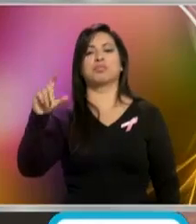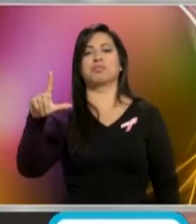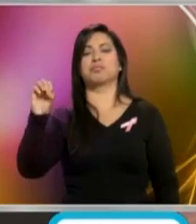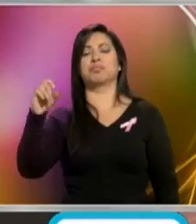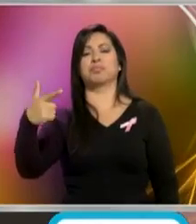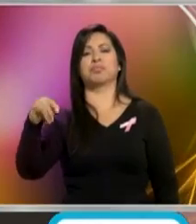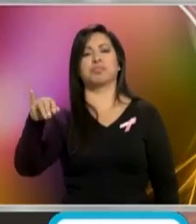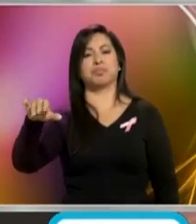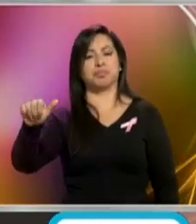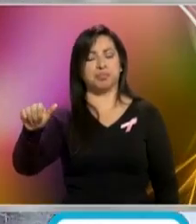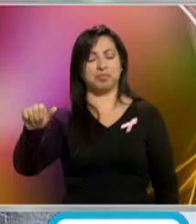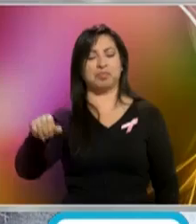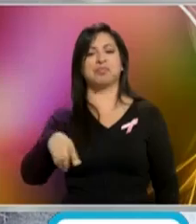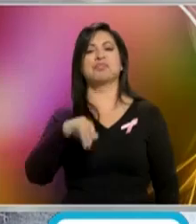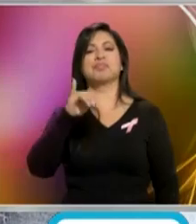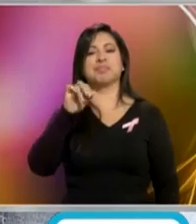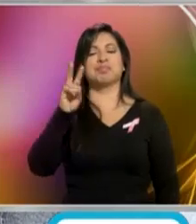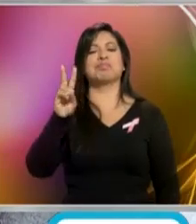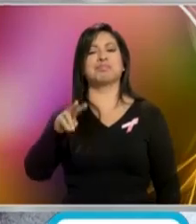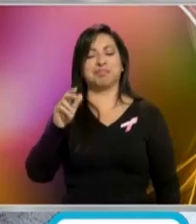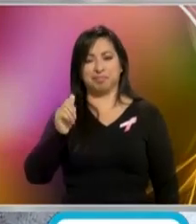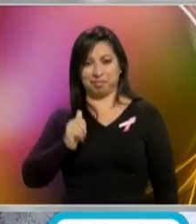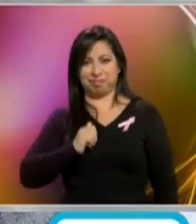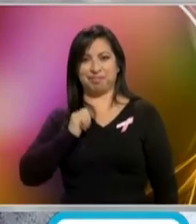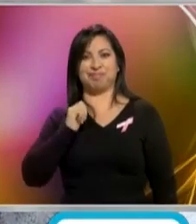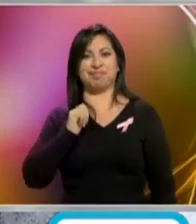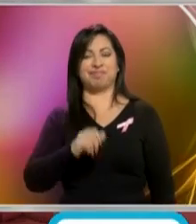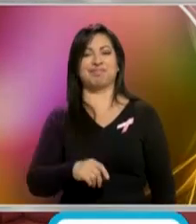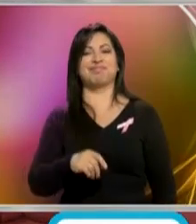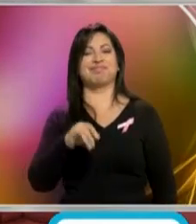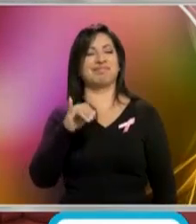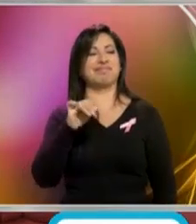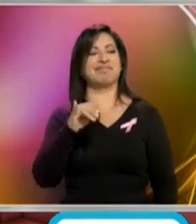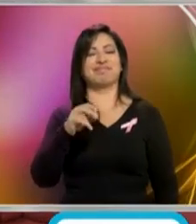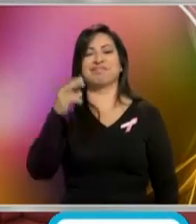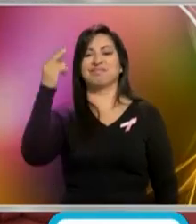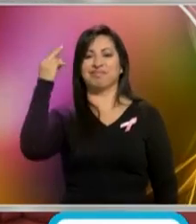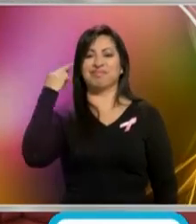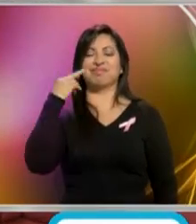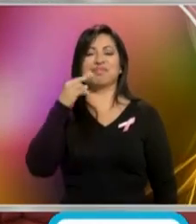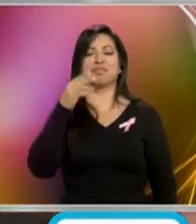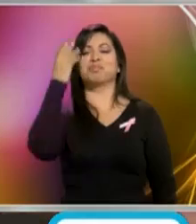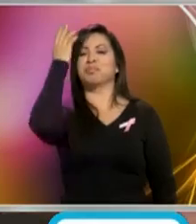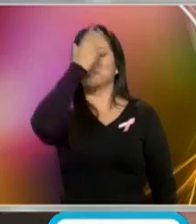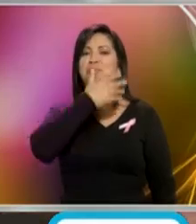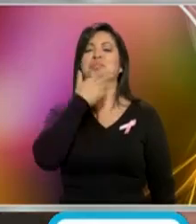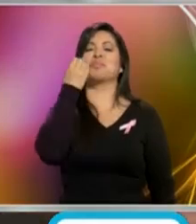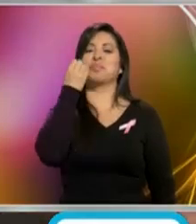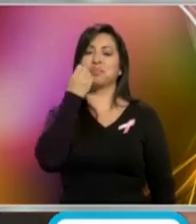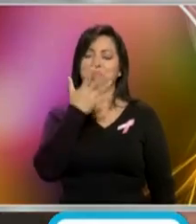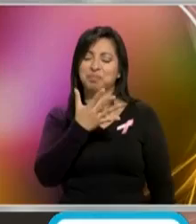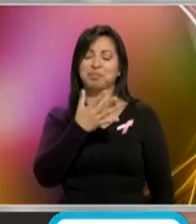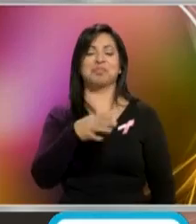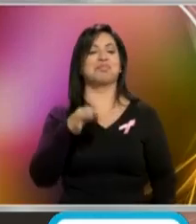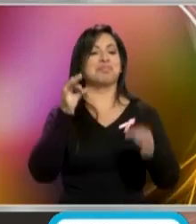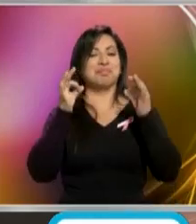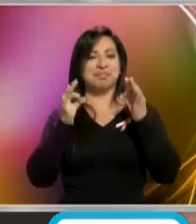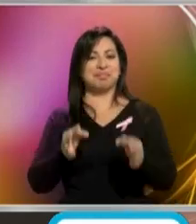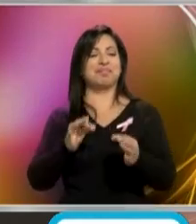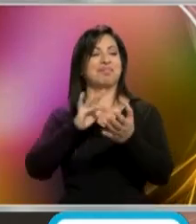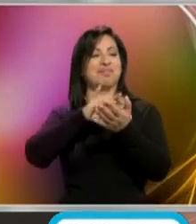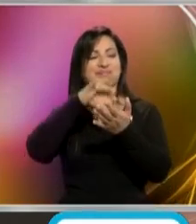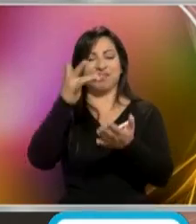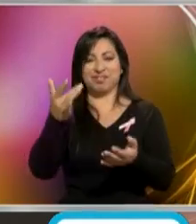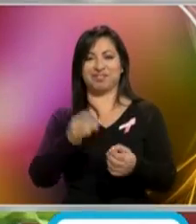exprimir, como dicen por ahí, Sí. y de verdad aprovecharla. Sí. Para esto los viajes van a ver qué maravilla. No, de ya lo verdad. vi, está No, de verdad, excelente. ¿eh? Muchas gracias. Que